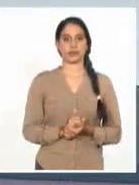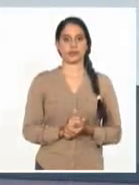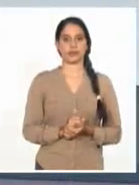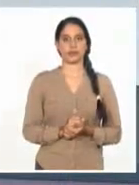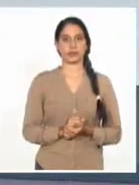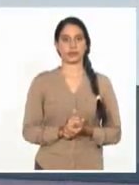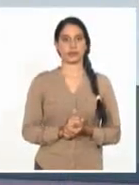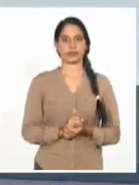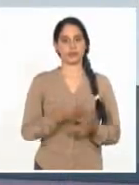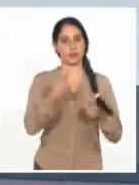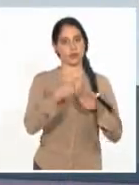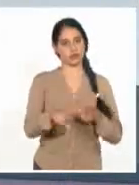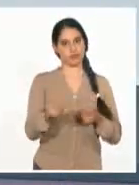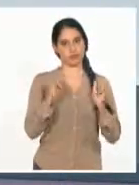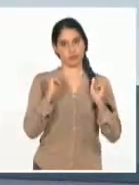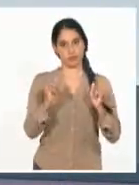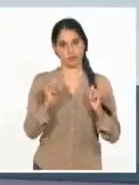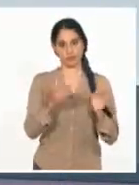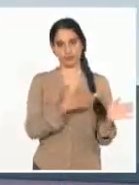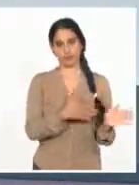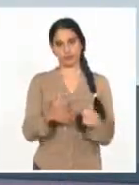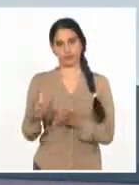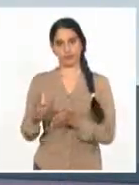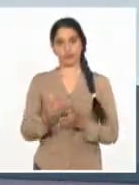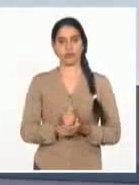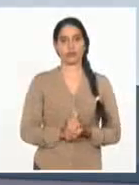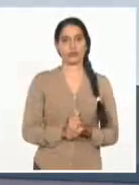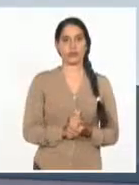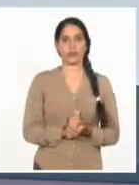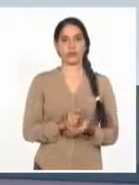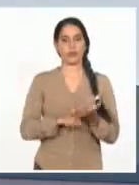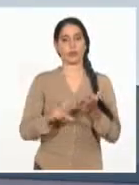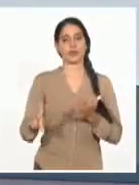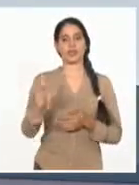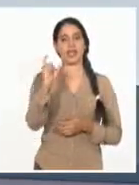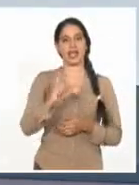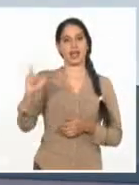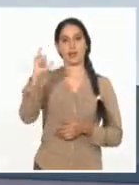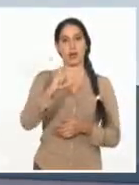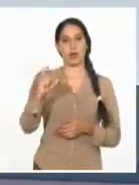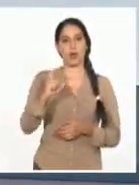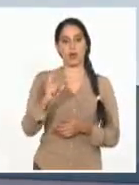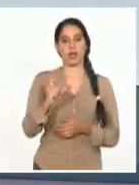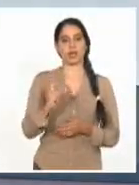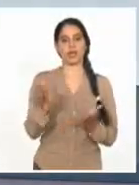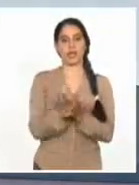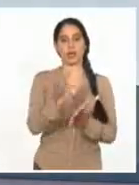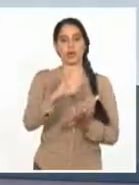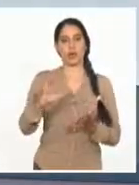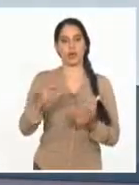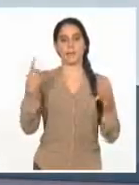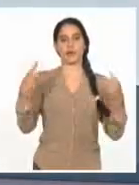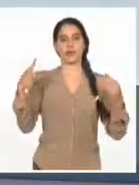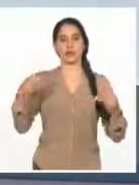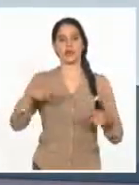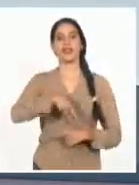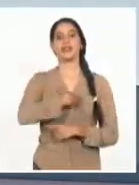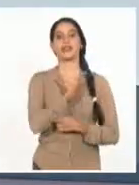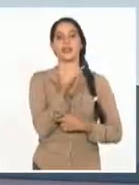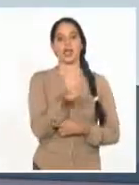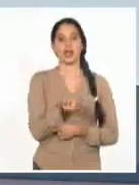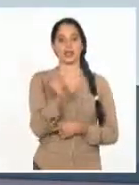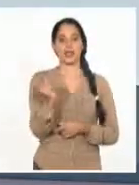Viajamos ahora a territorio agramontino. La Escuela Vocacional de Arte Luis Casa Romero de Camagüey se destaca dentro